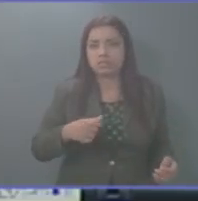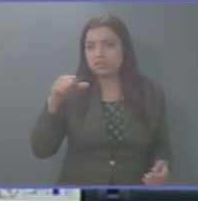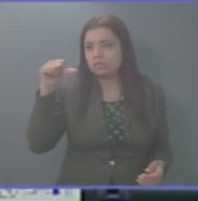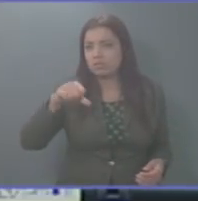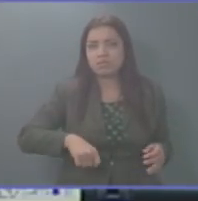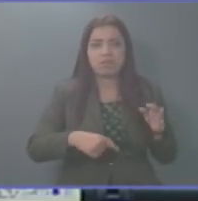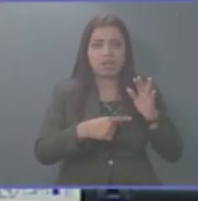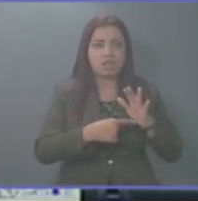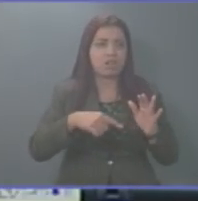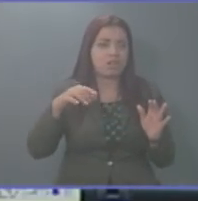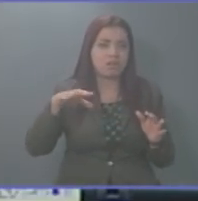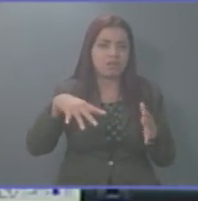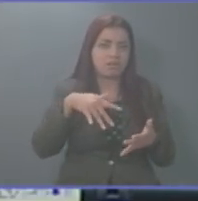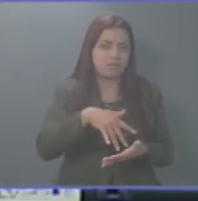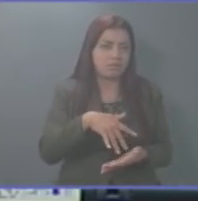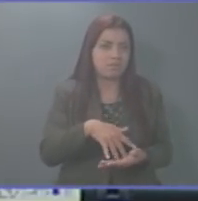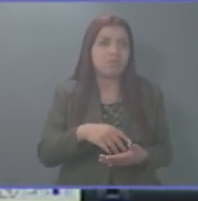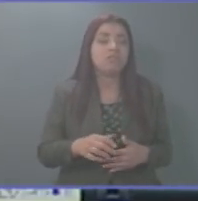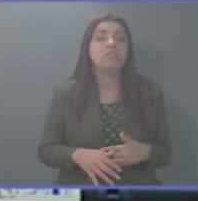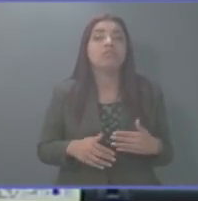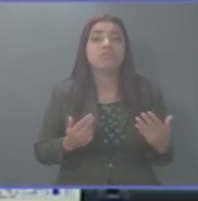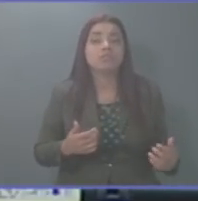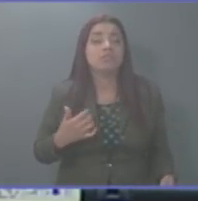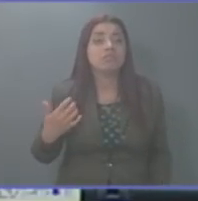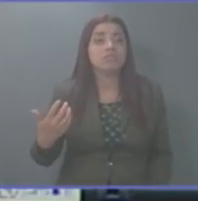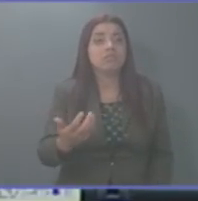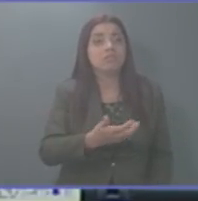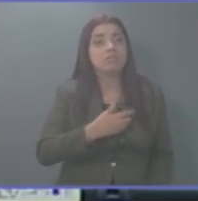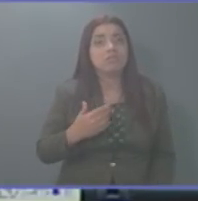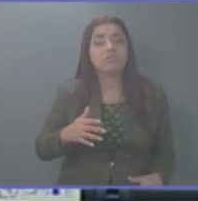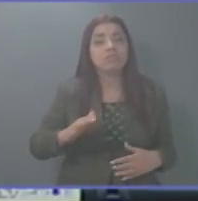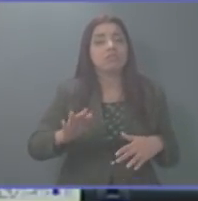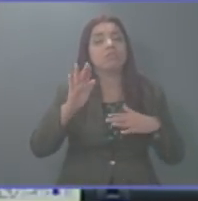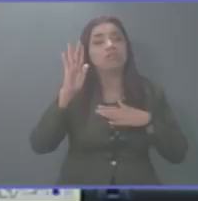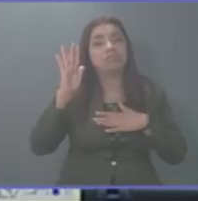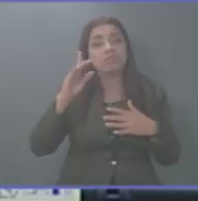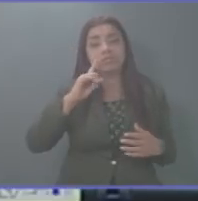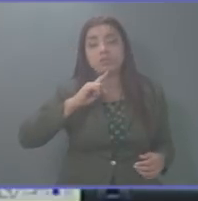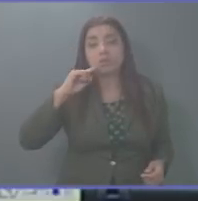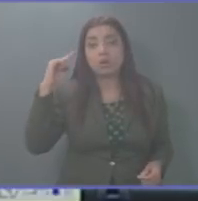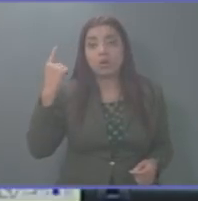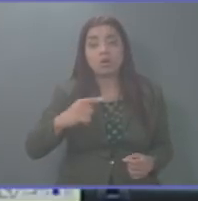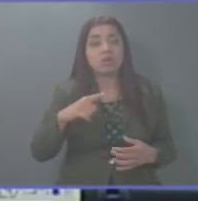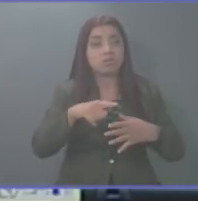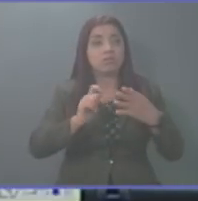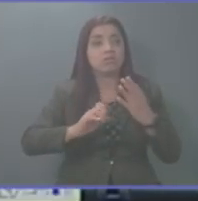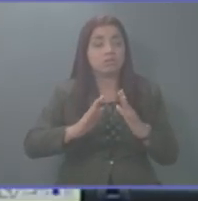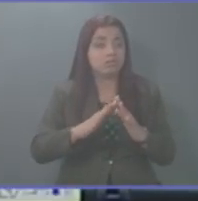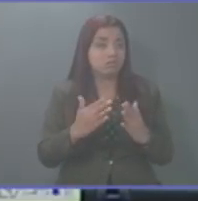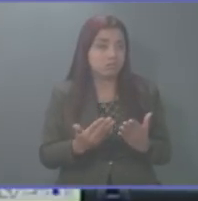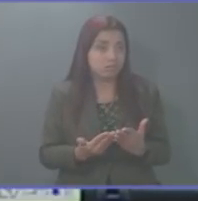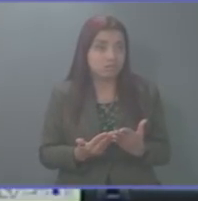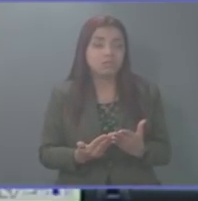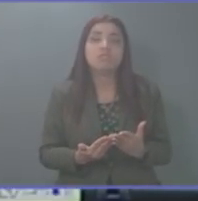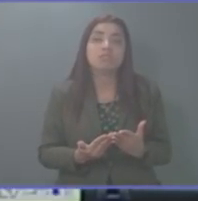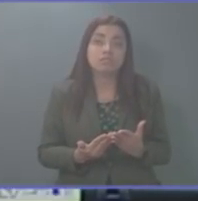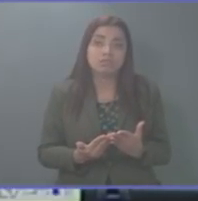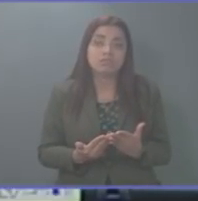mensaje a la población, que vamos a cumplir con una orden de la Sala de lo Constitucional a